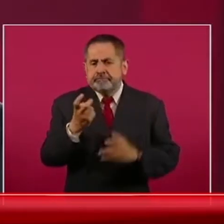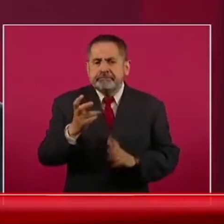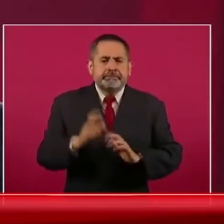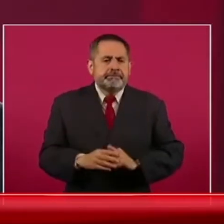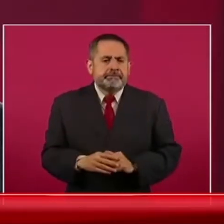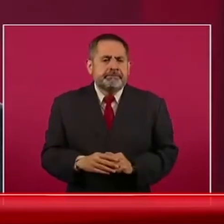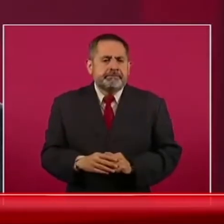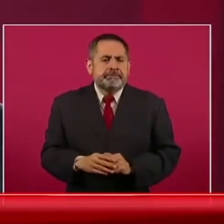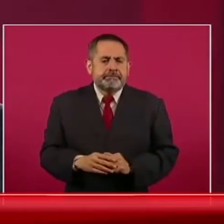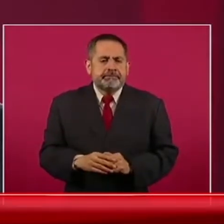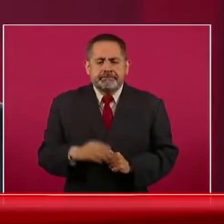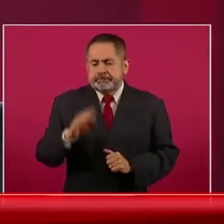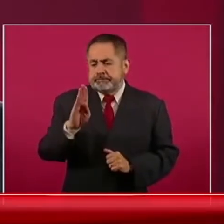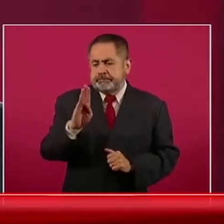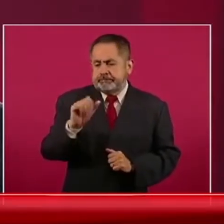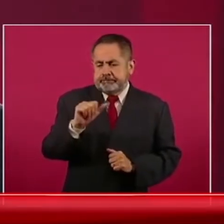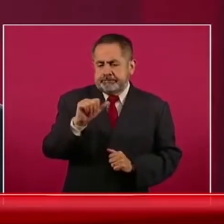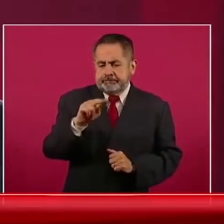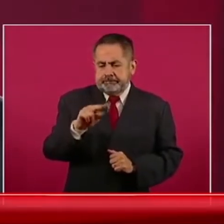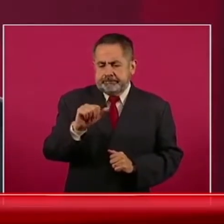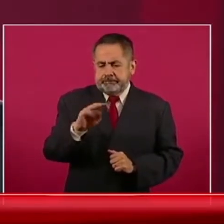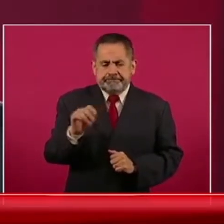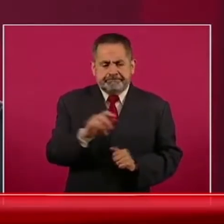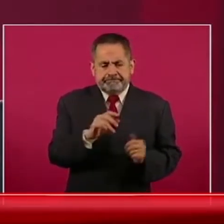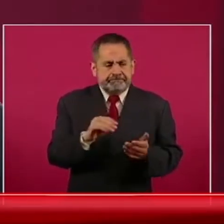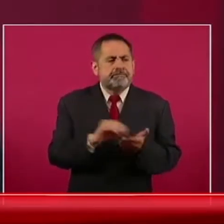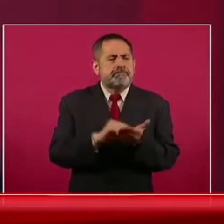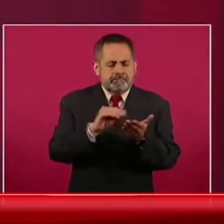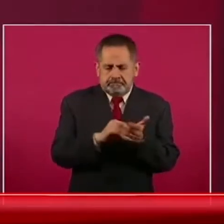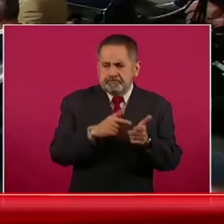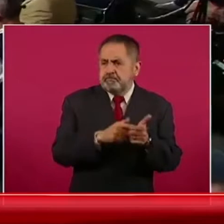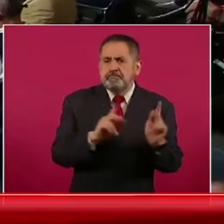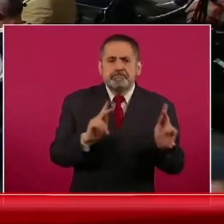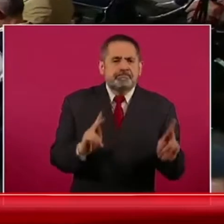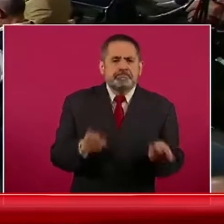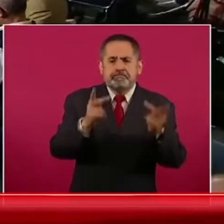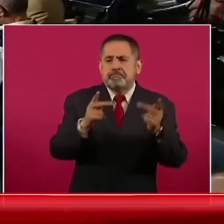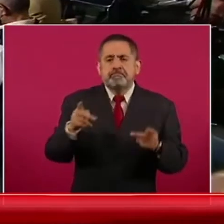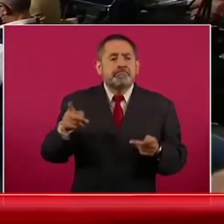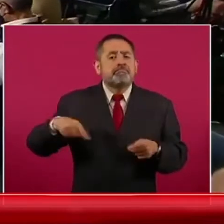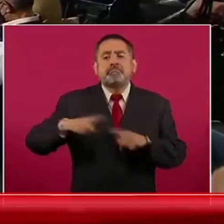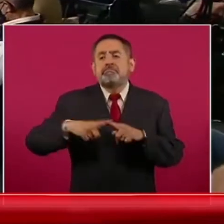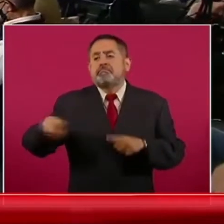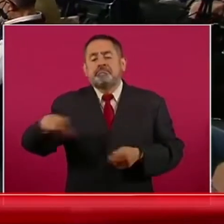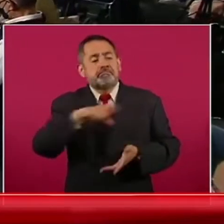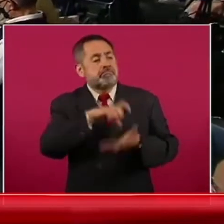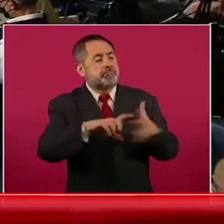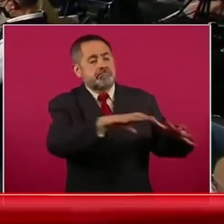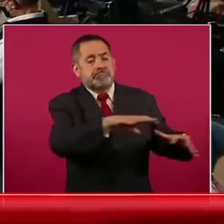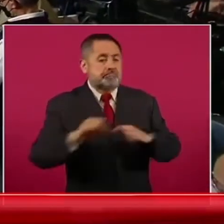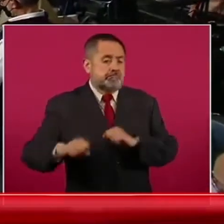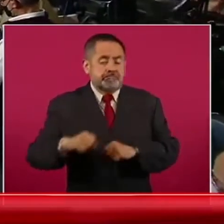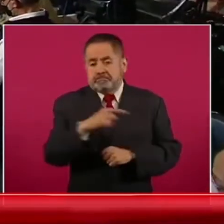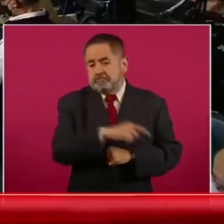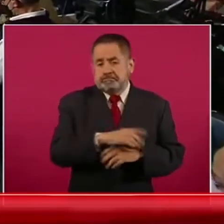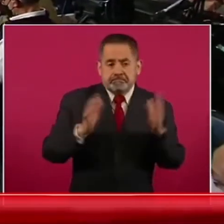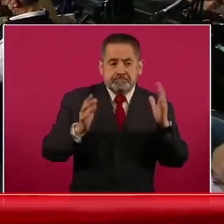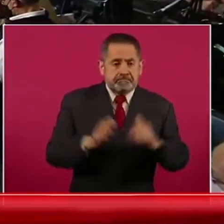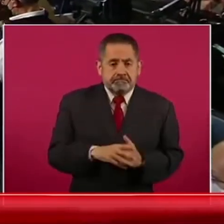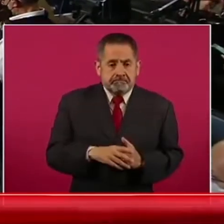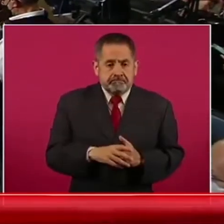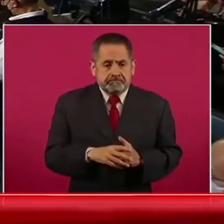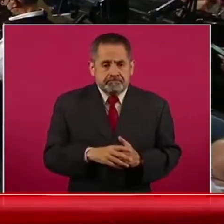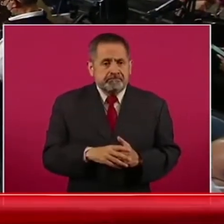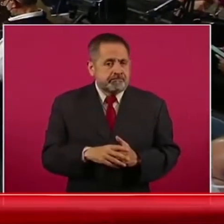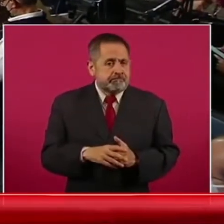compraventa de Banamex. Eso continúa, tengo información, su